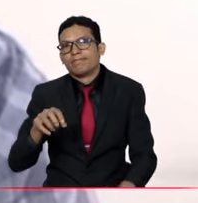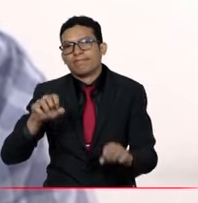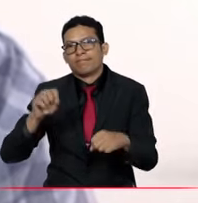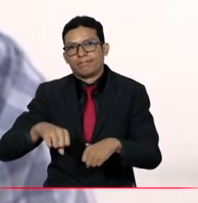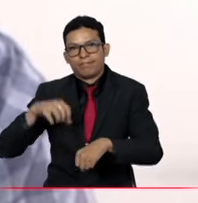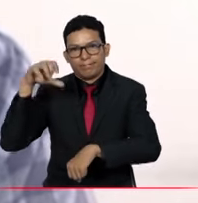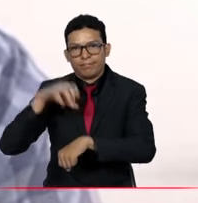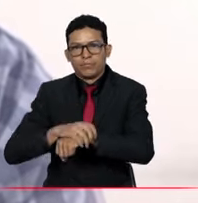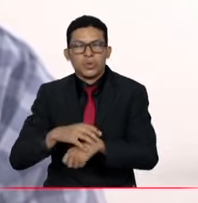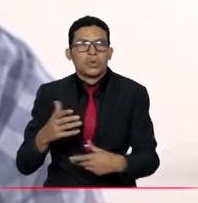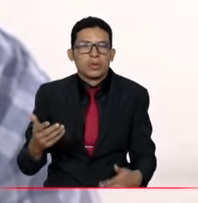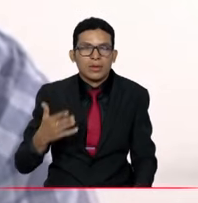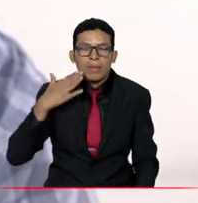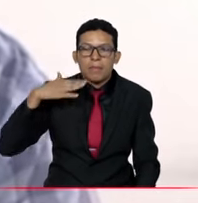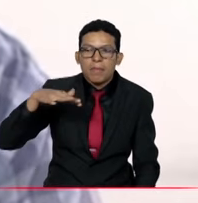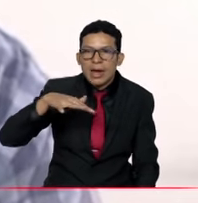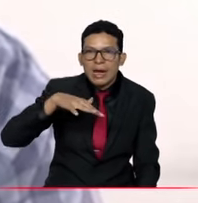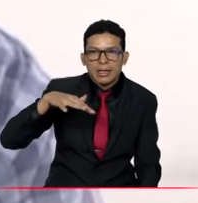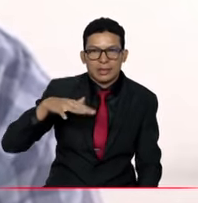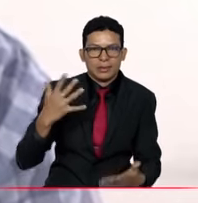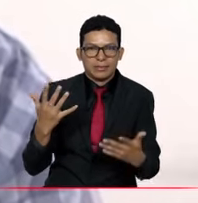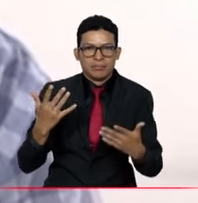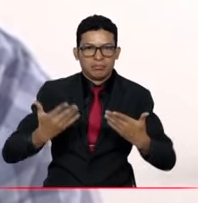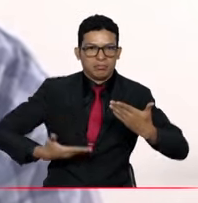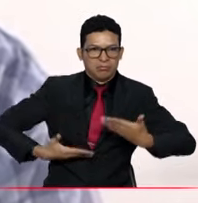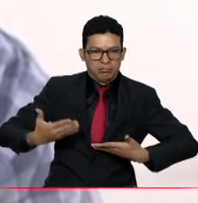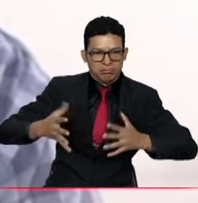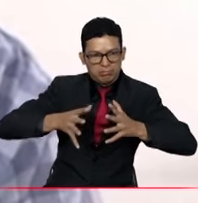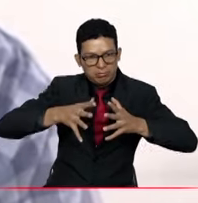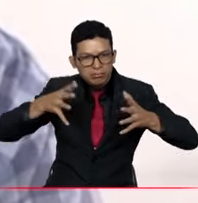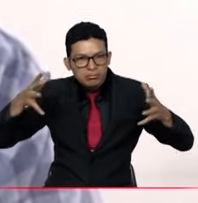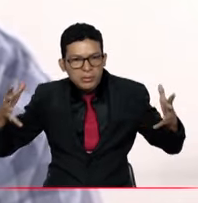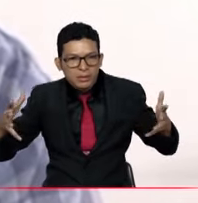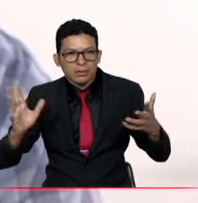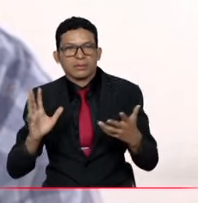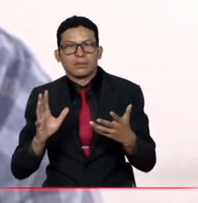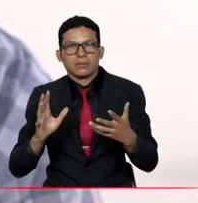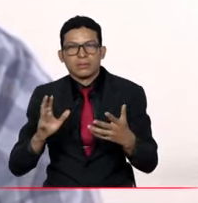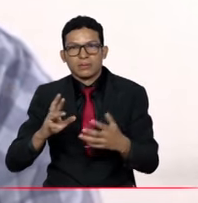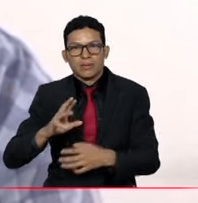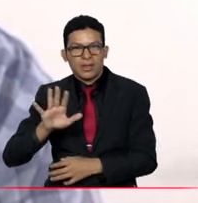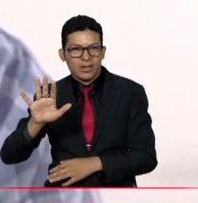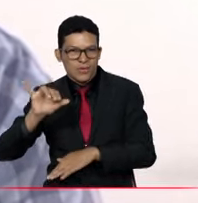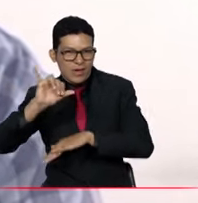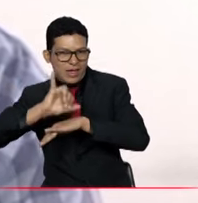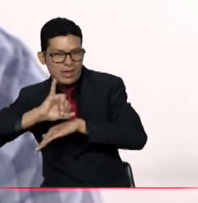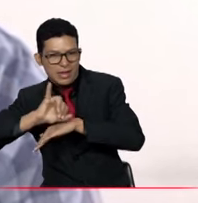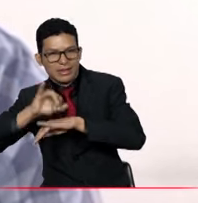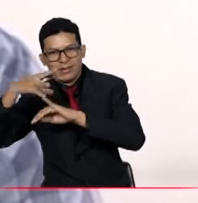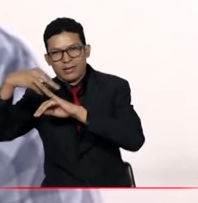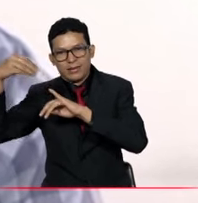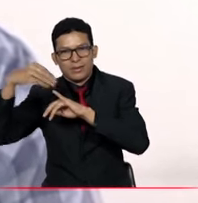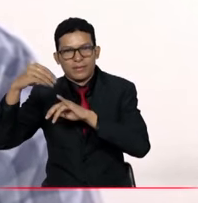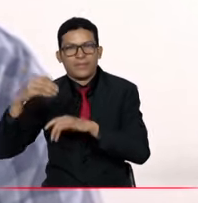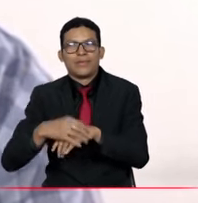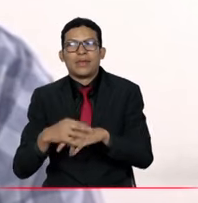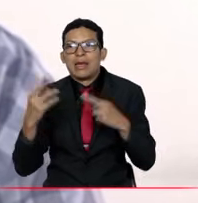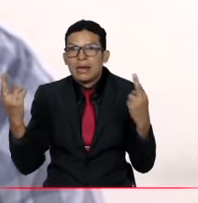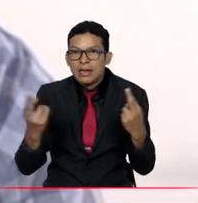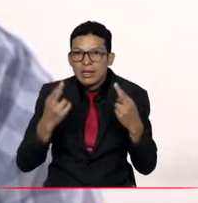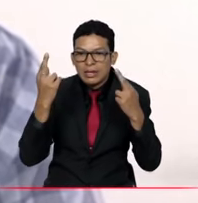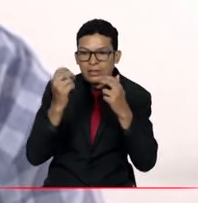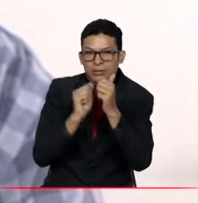los parques, los centros comerciales, las edificaciones religiosas, los recreativos